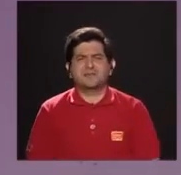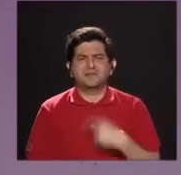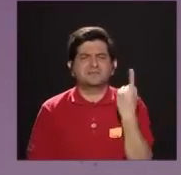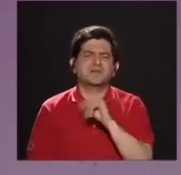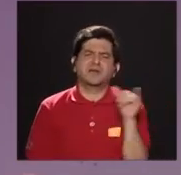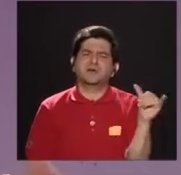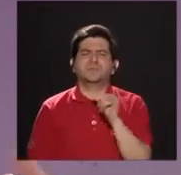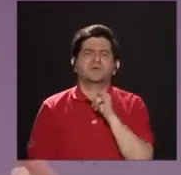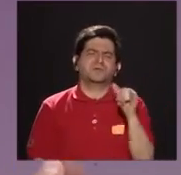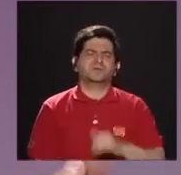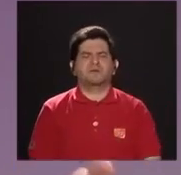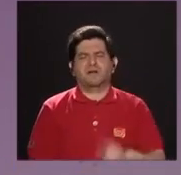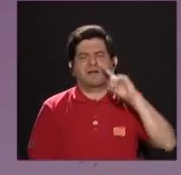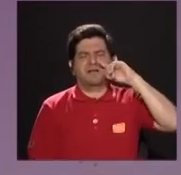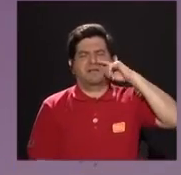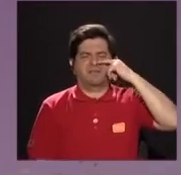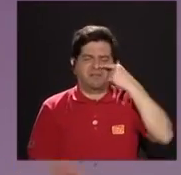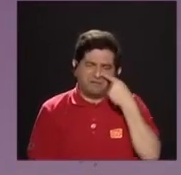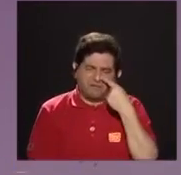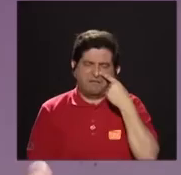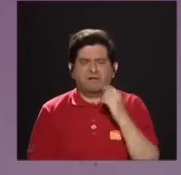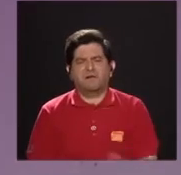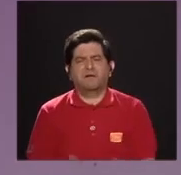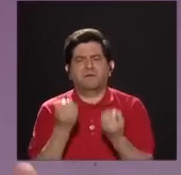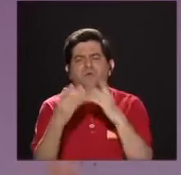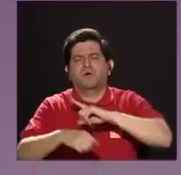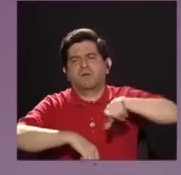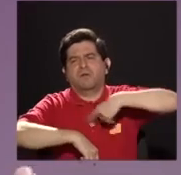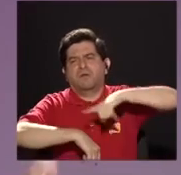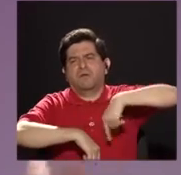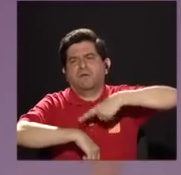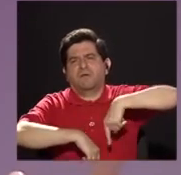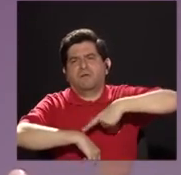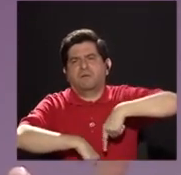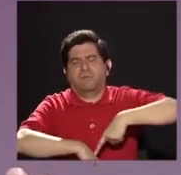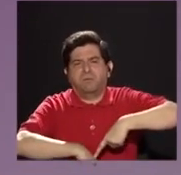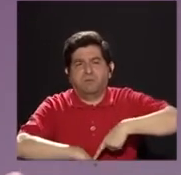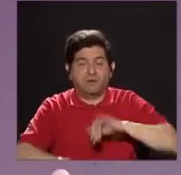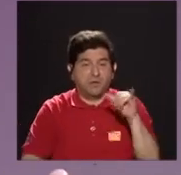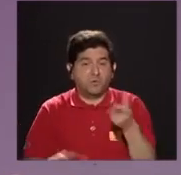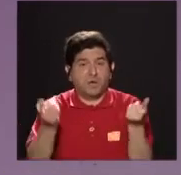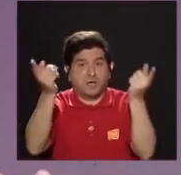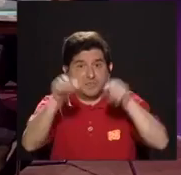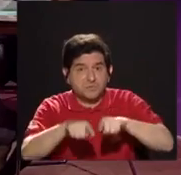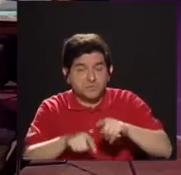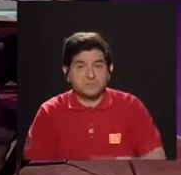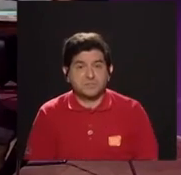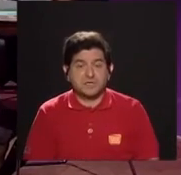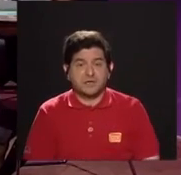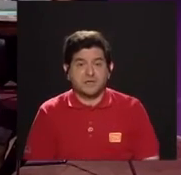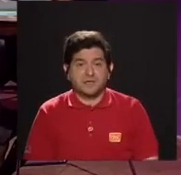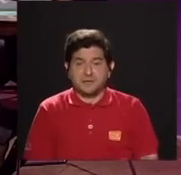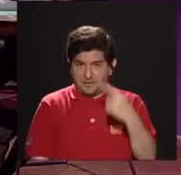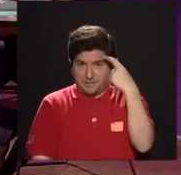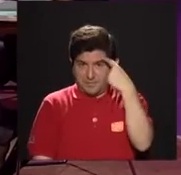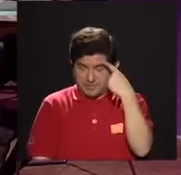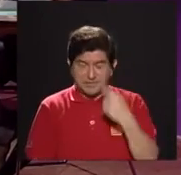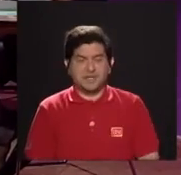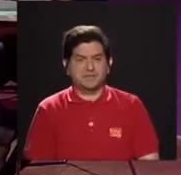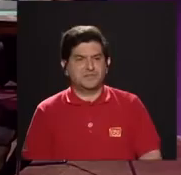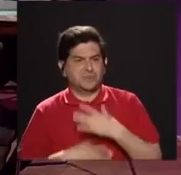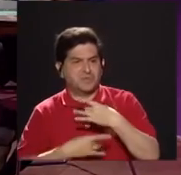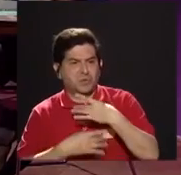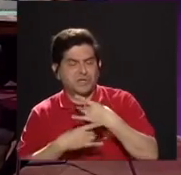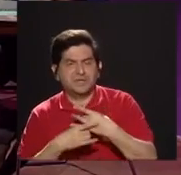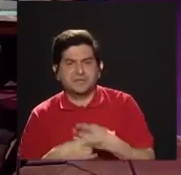lo uh-huh. mismo, es muy aburrido, son muchas horas. Bueno, es que eso pasa también por la dinámica de cómo volverlos